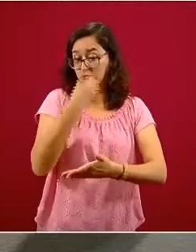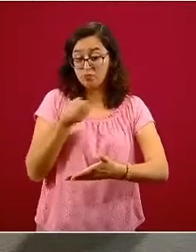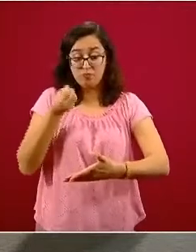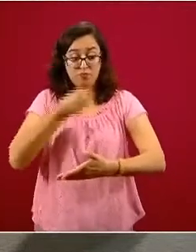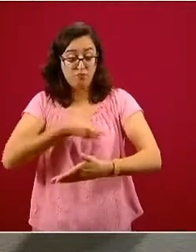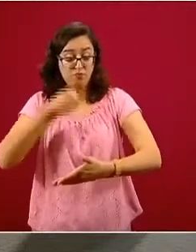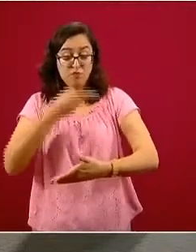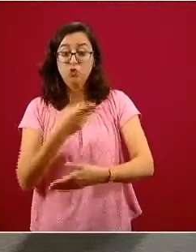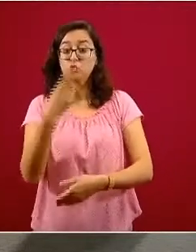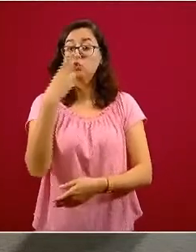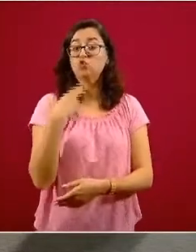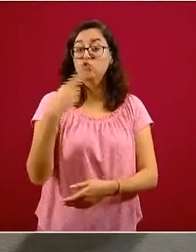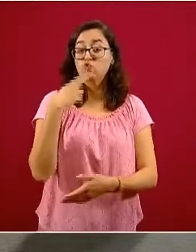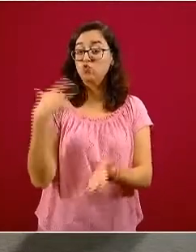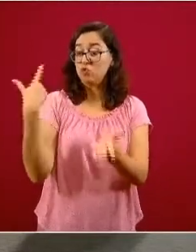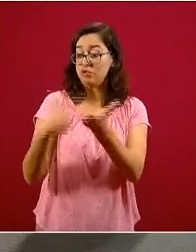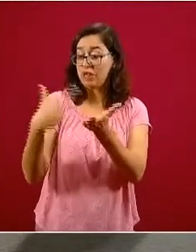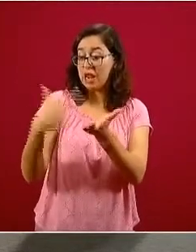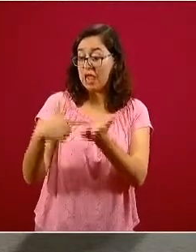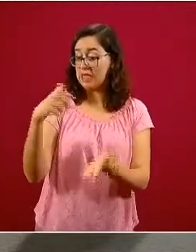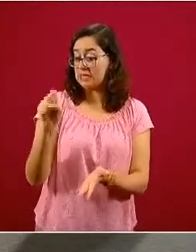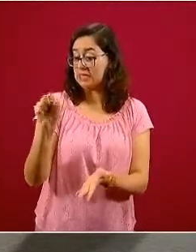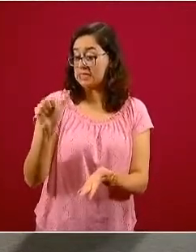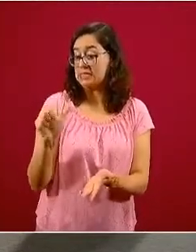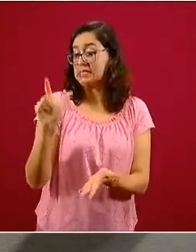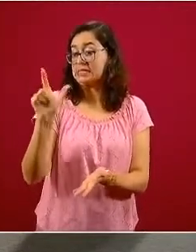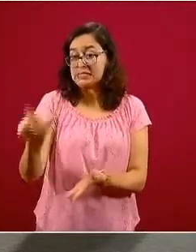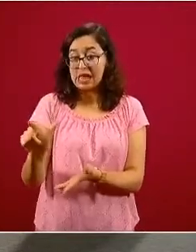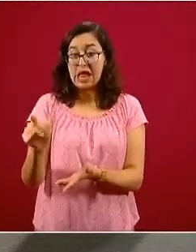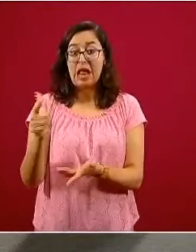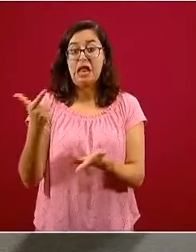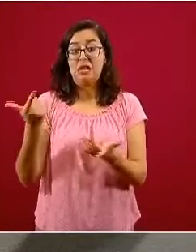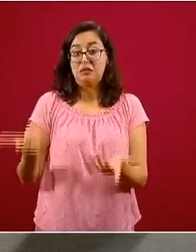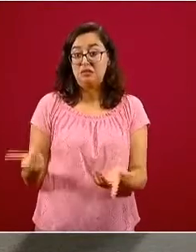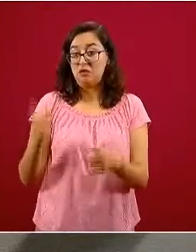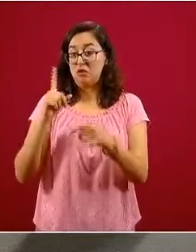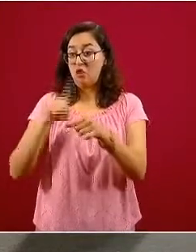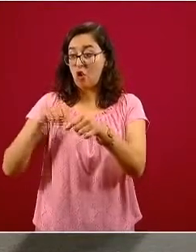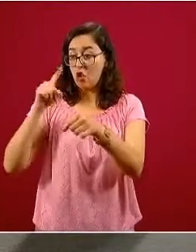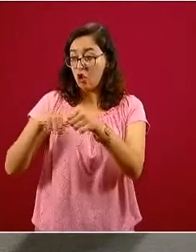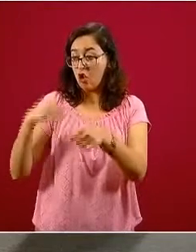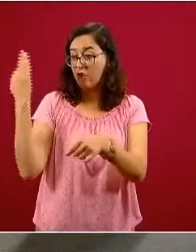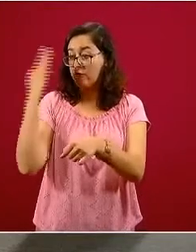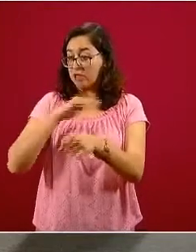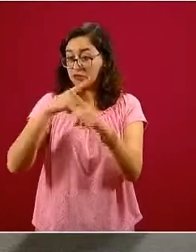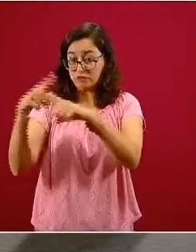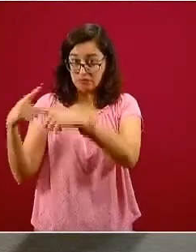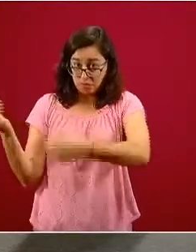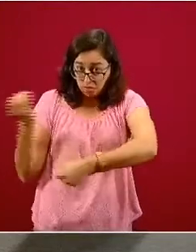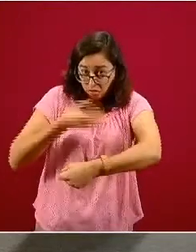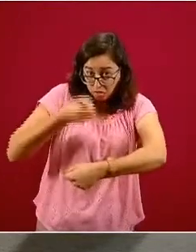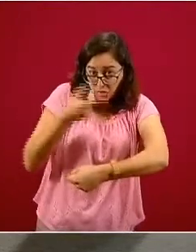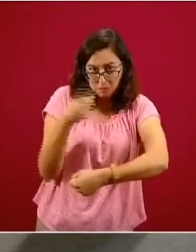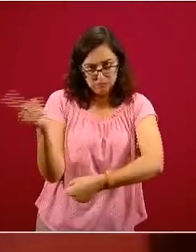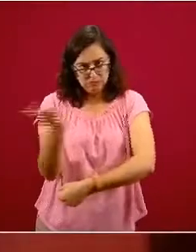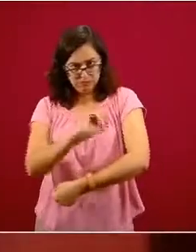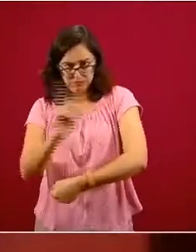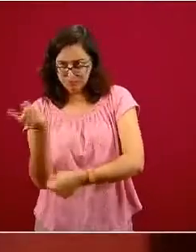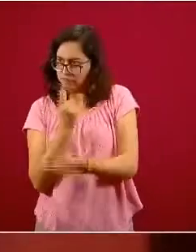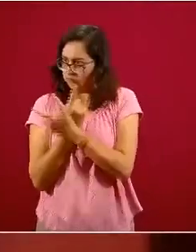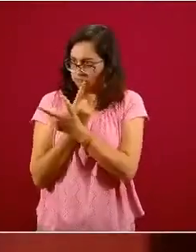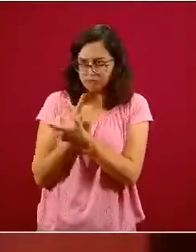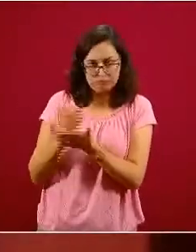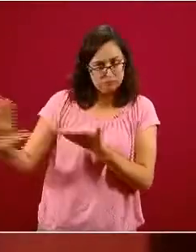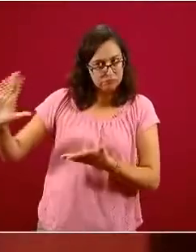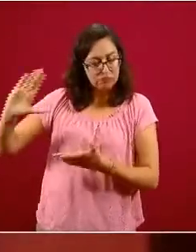que sean altos en azúcar, en grasa, en sal, en edulcorantes, etcétera. Y también estamos proponiendo en